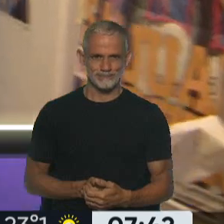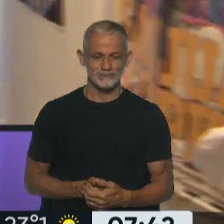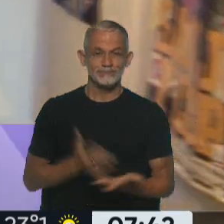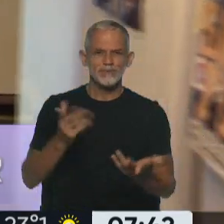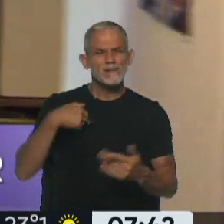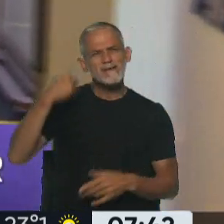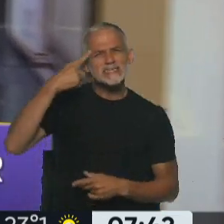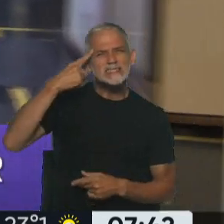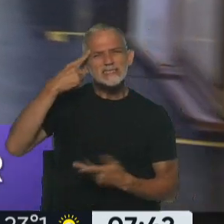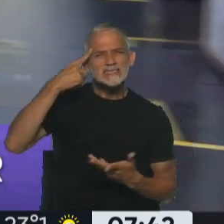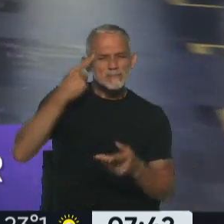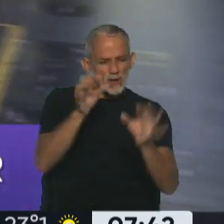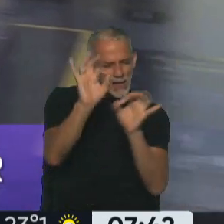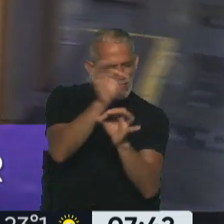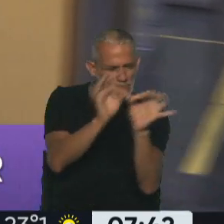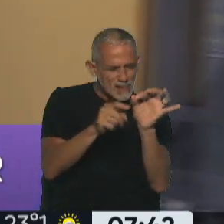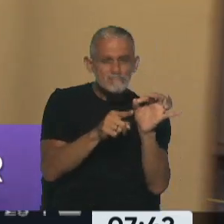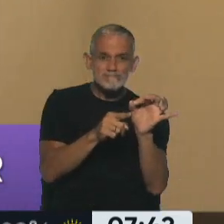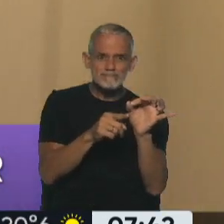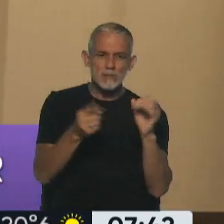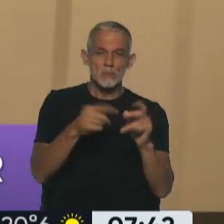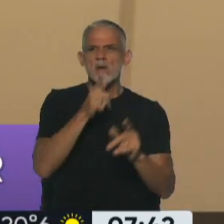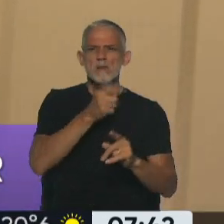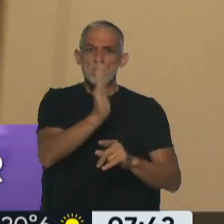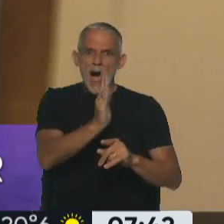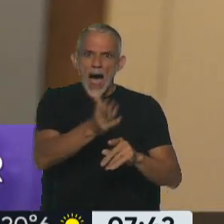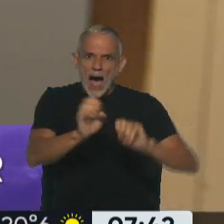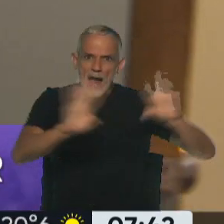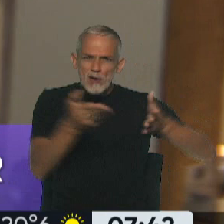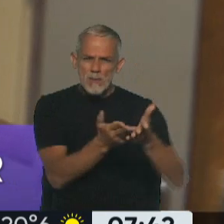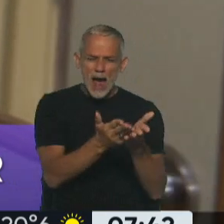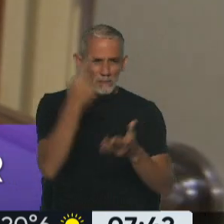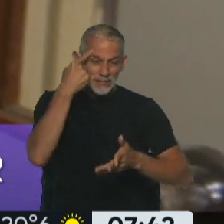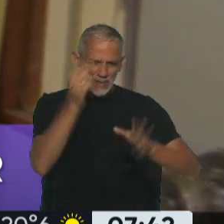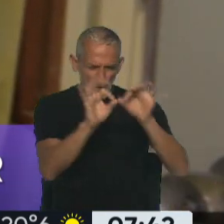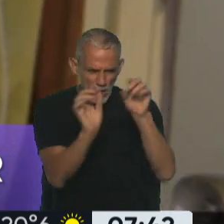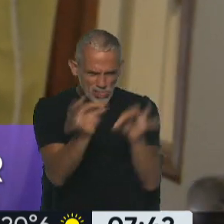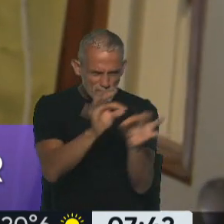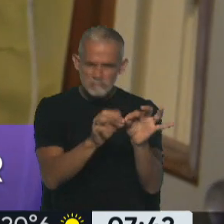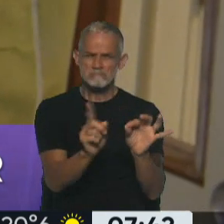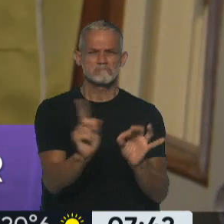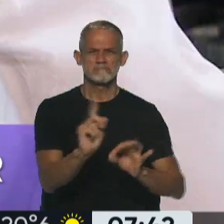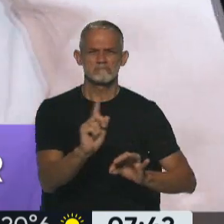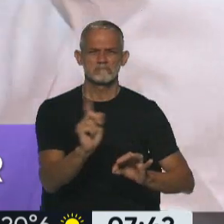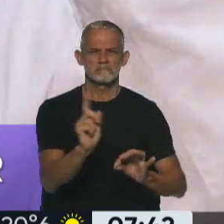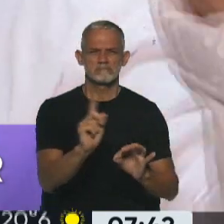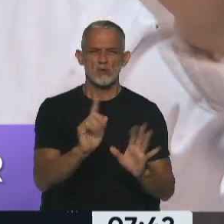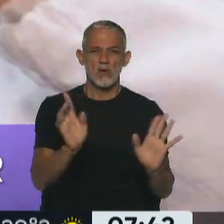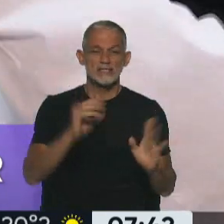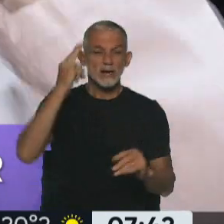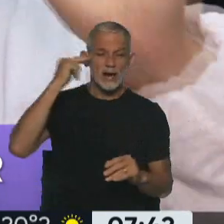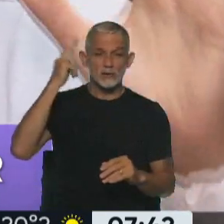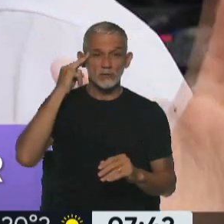veníamos pensando que los microorganismos en general son cosas malas eh Y la realidad es que eso es totalmente falso el